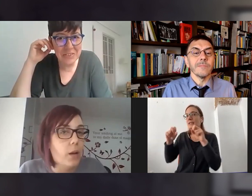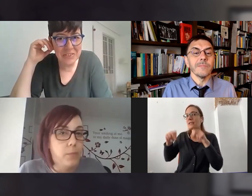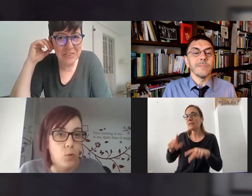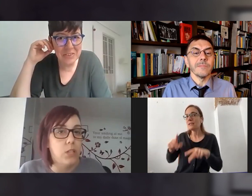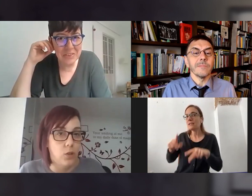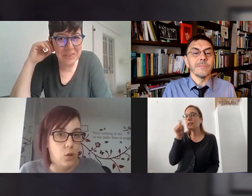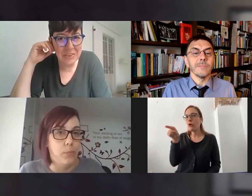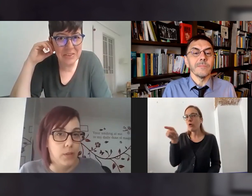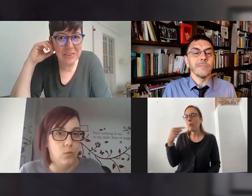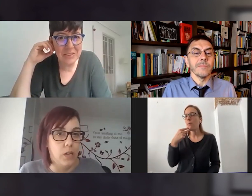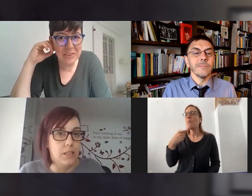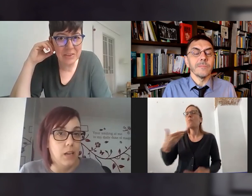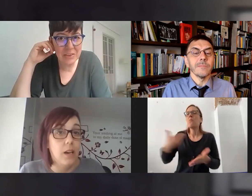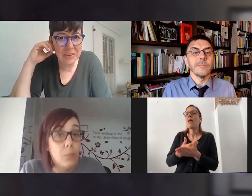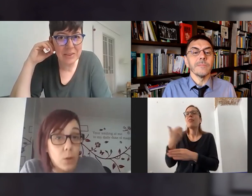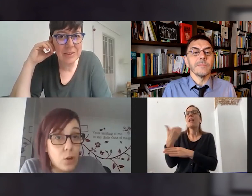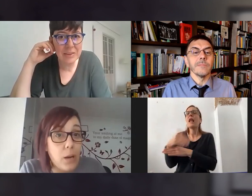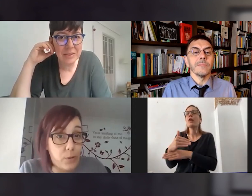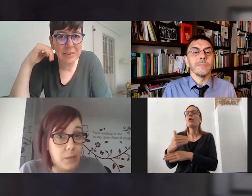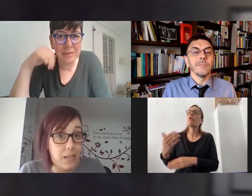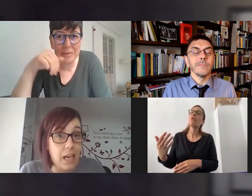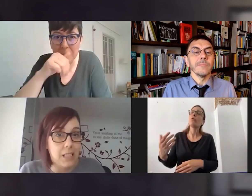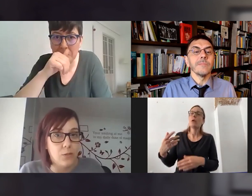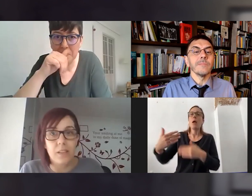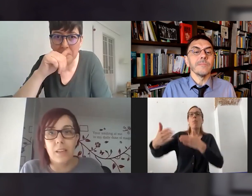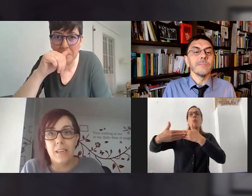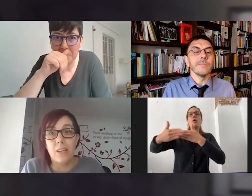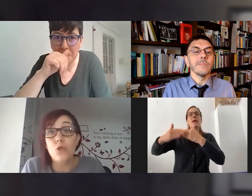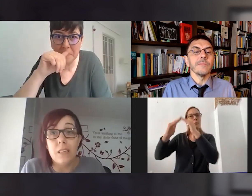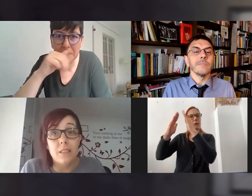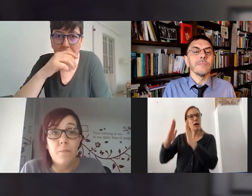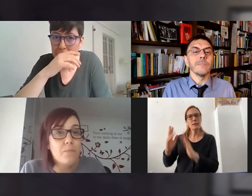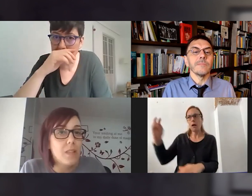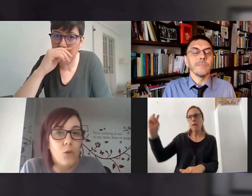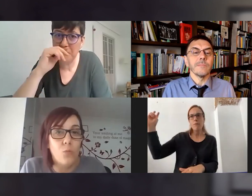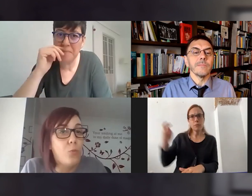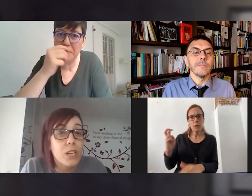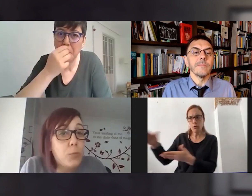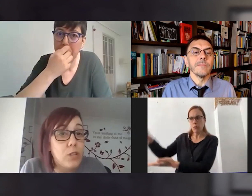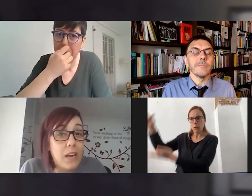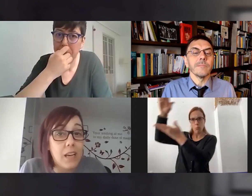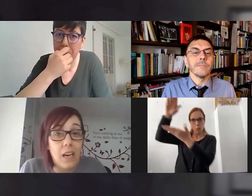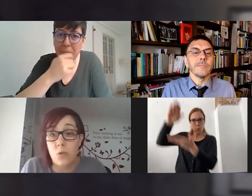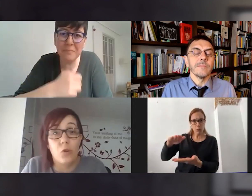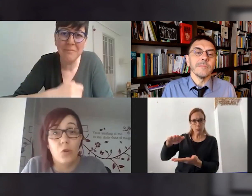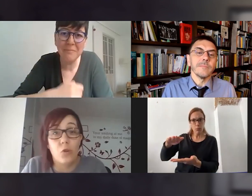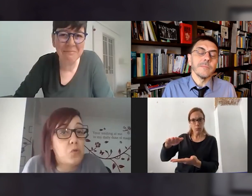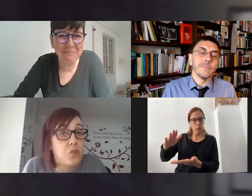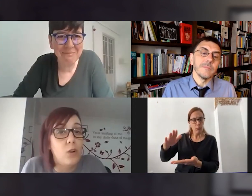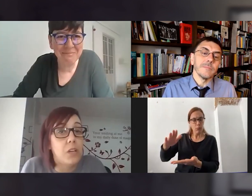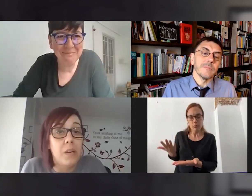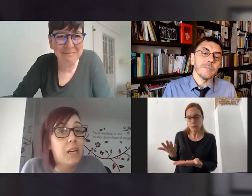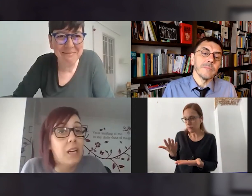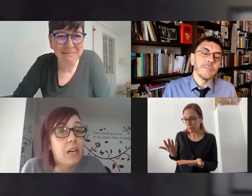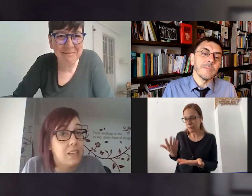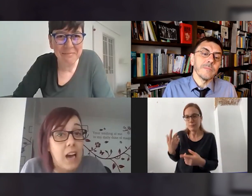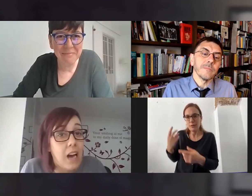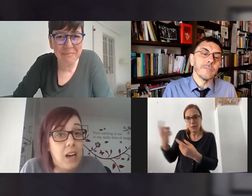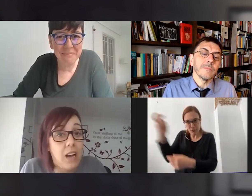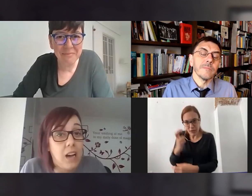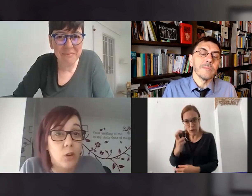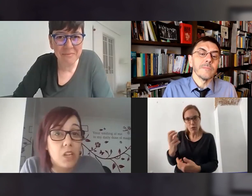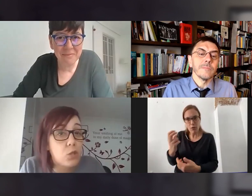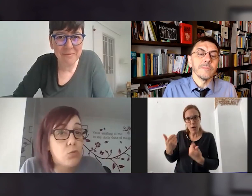que me planto ahora mismo allí, te lo dejo en la puerta de tu casa. Y me lo dejó en la puerta de mi casa. Es decir, cosas como muy espontáneas, con gente que incluso ya no te ves y que